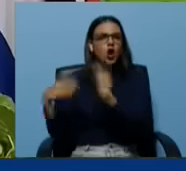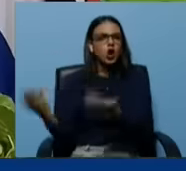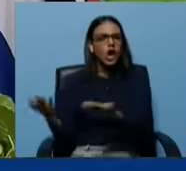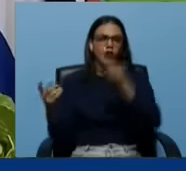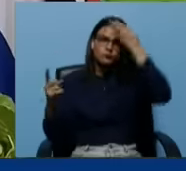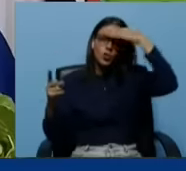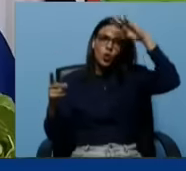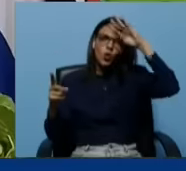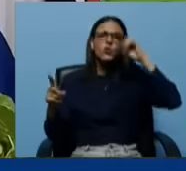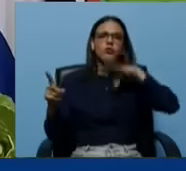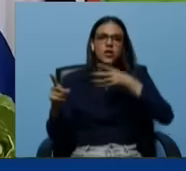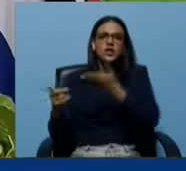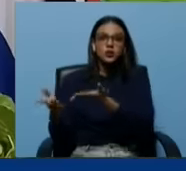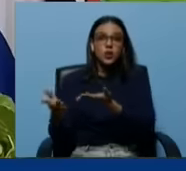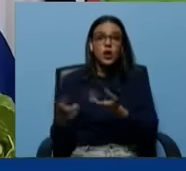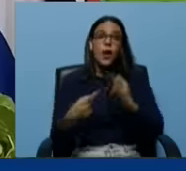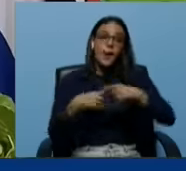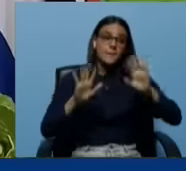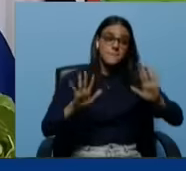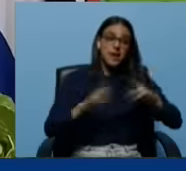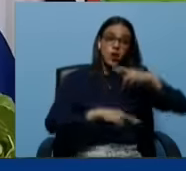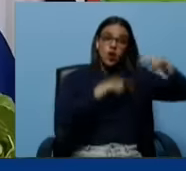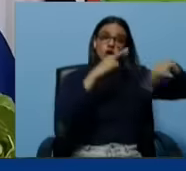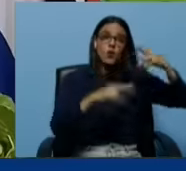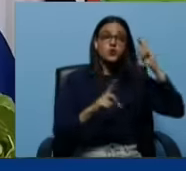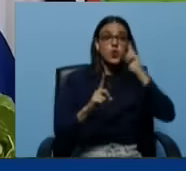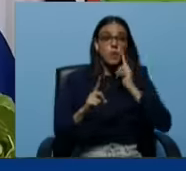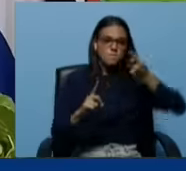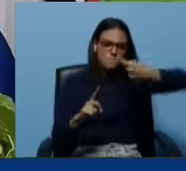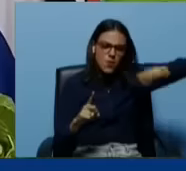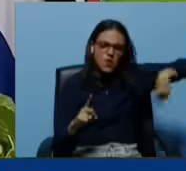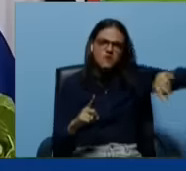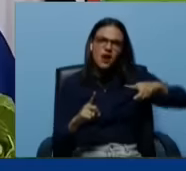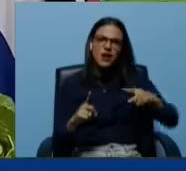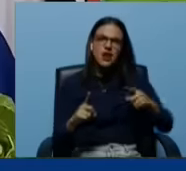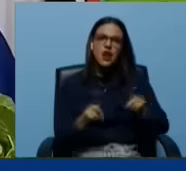La revolución bolivariana con